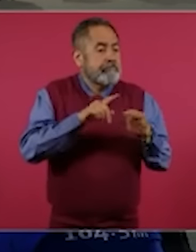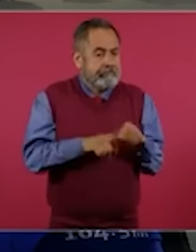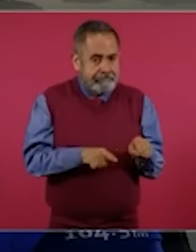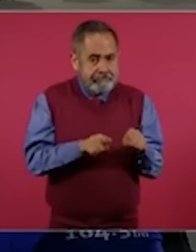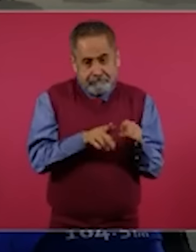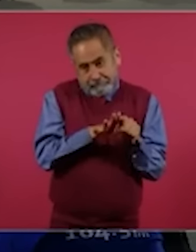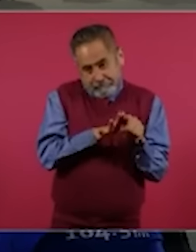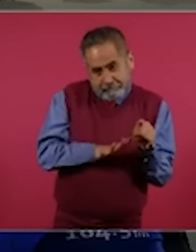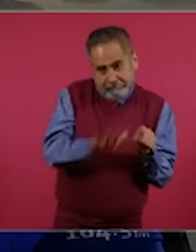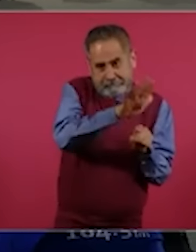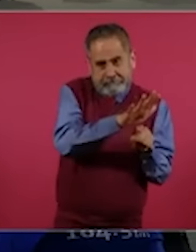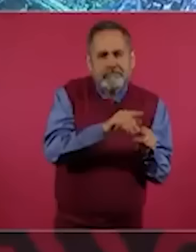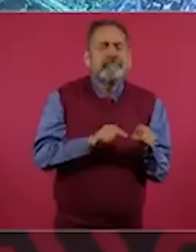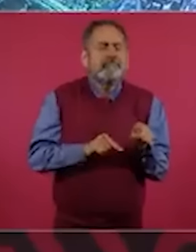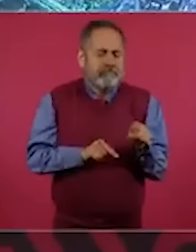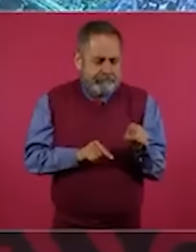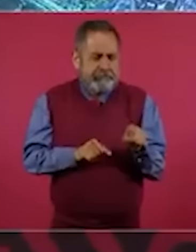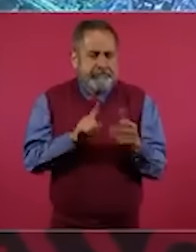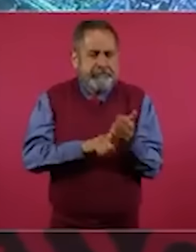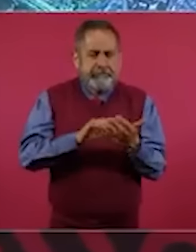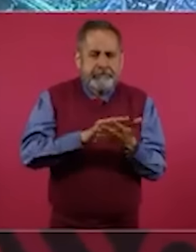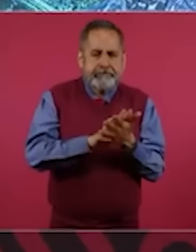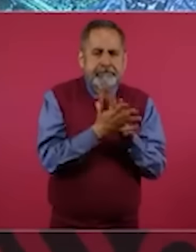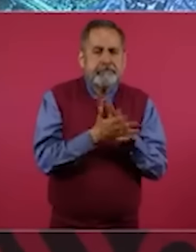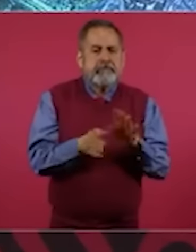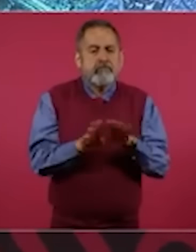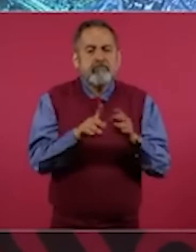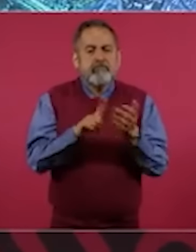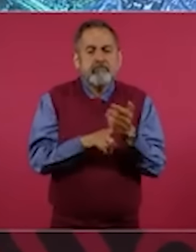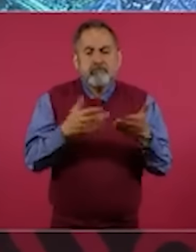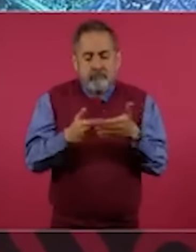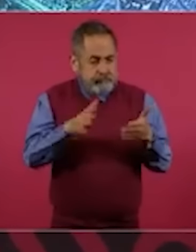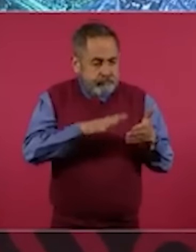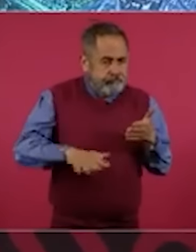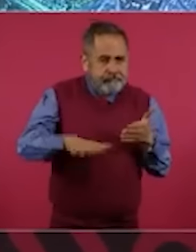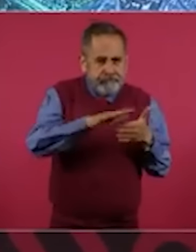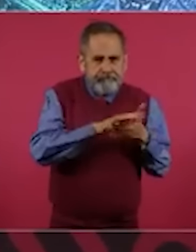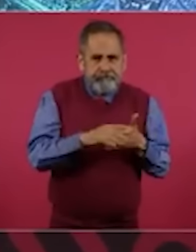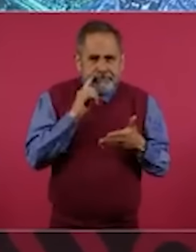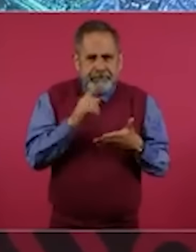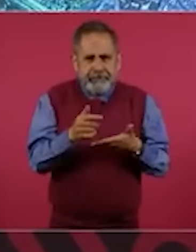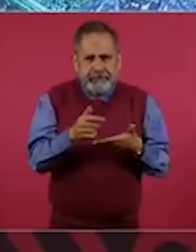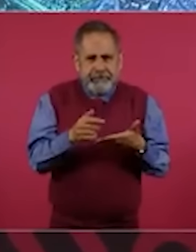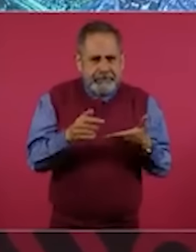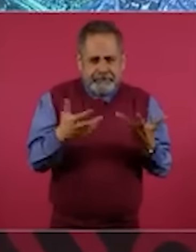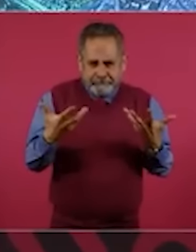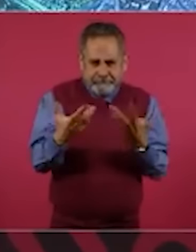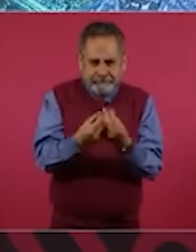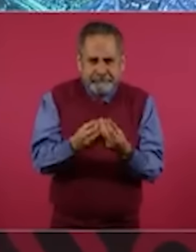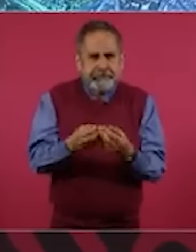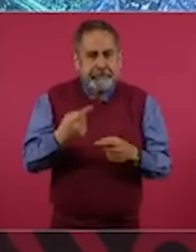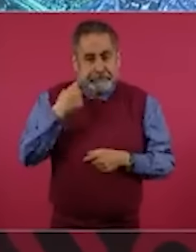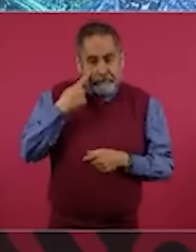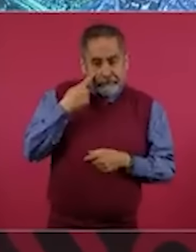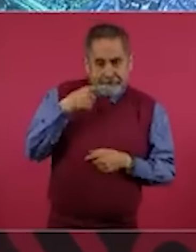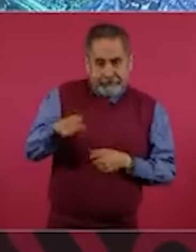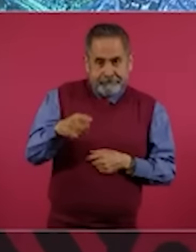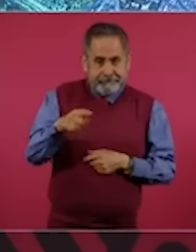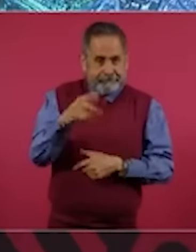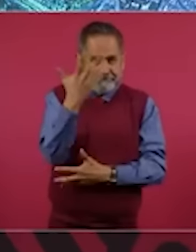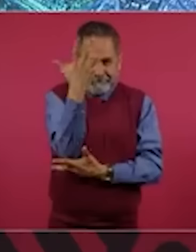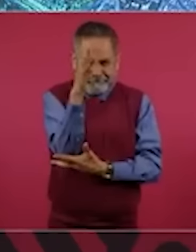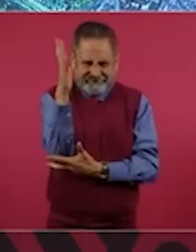esta zona se convierte en un espacio que amortigua estas dos realidades. Si ustedes ven el bosque, lo que